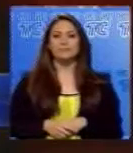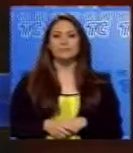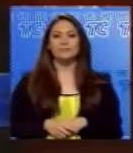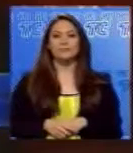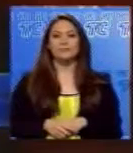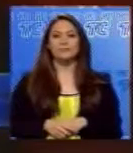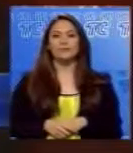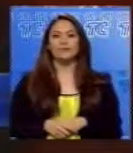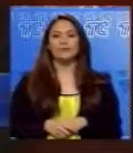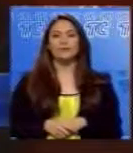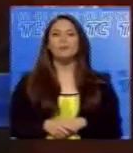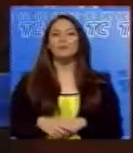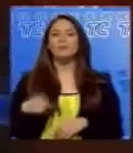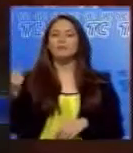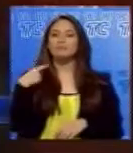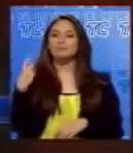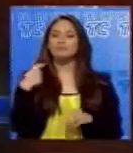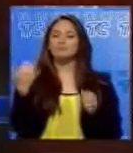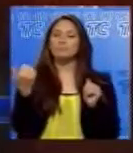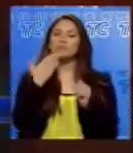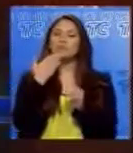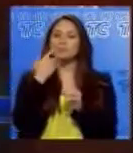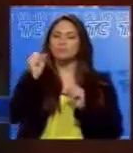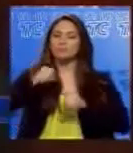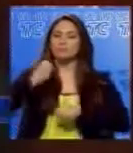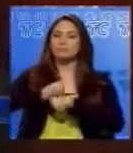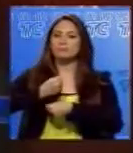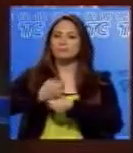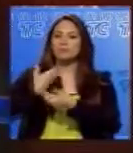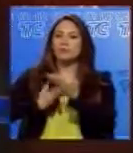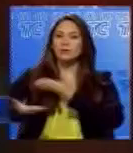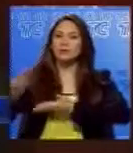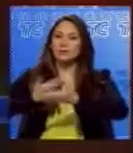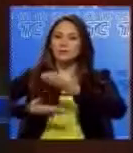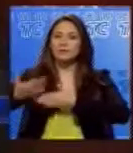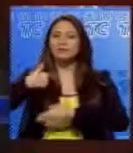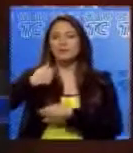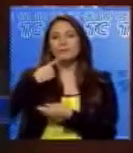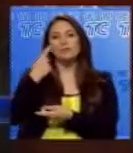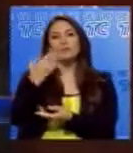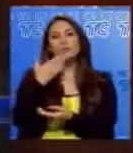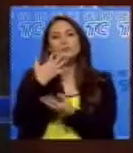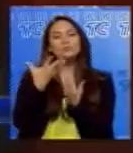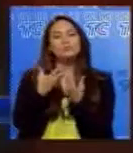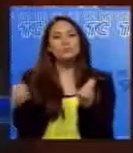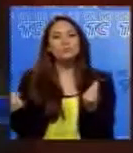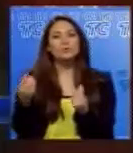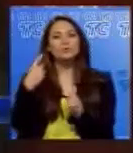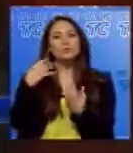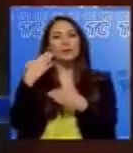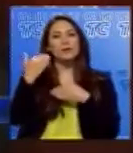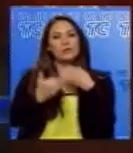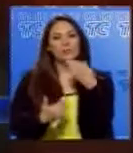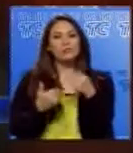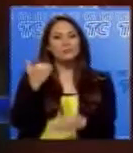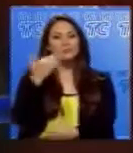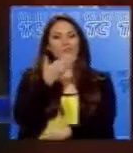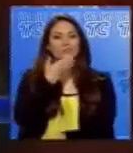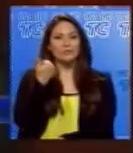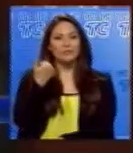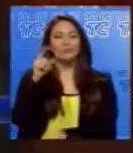pero en un diálogo fraterno entre los dos países estamos seguros que, y lo hemos ido logrando, que podemos